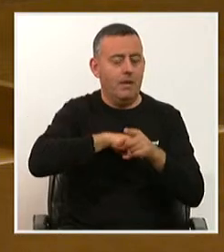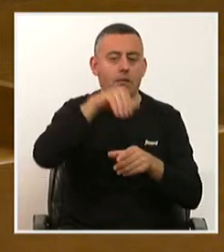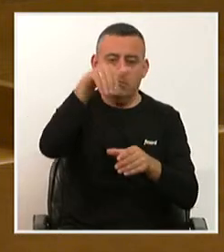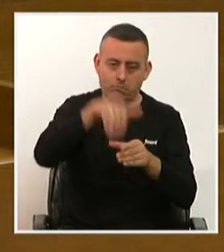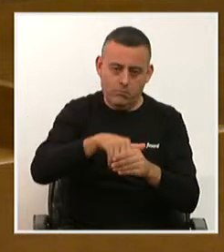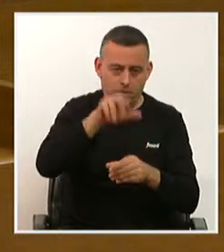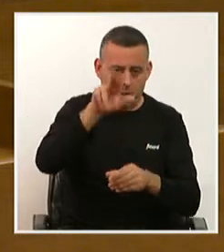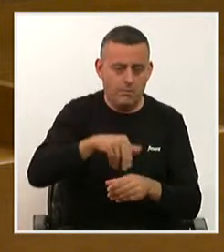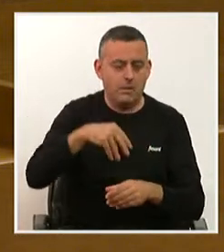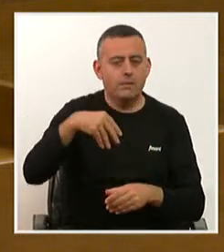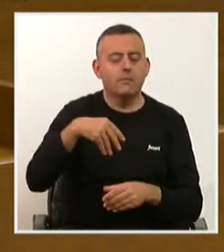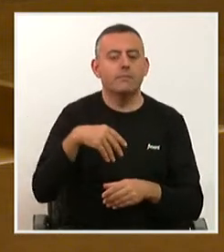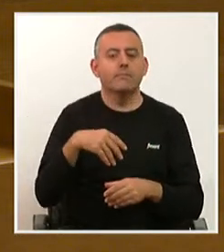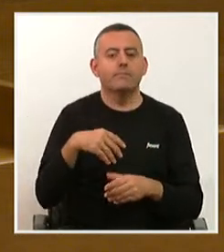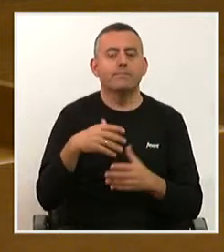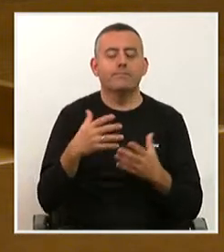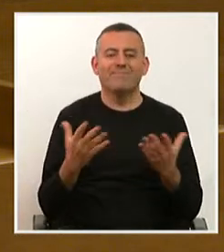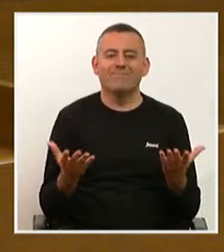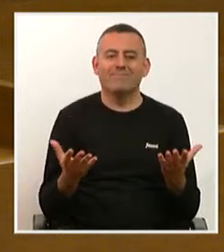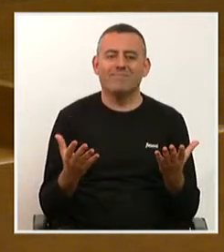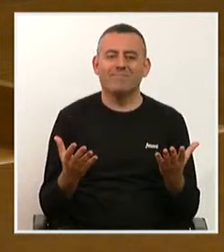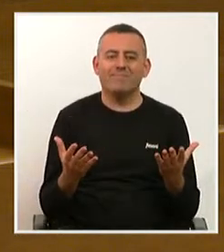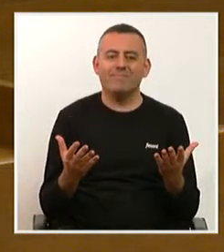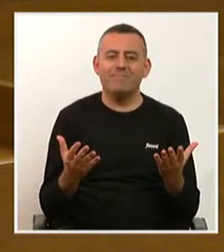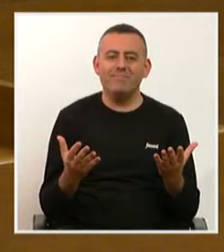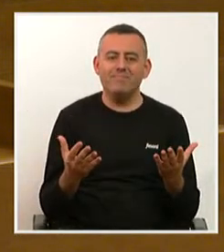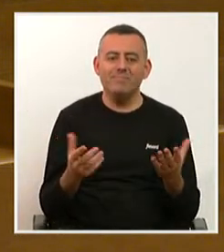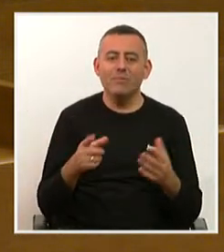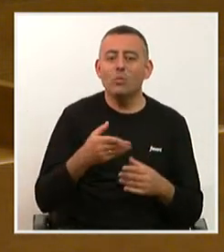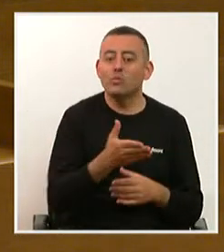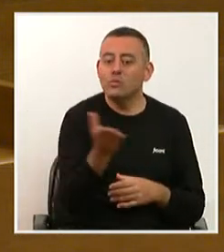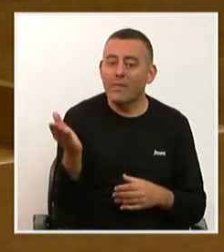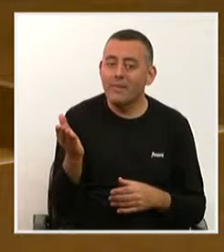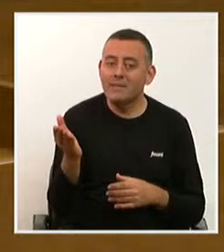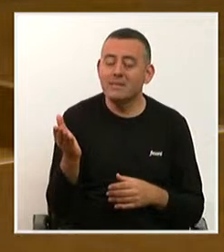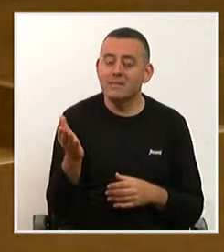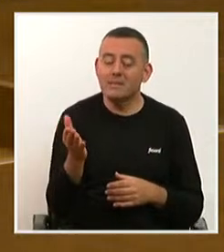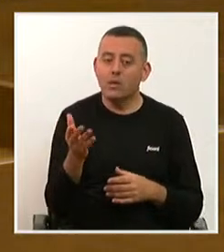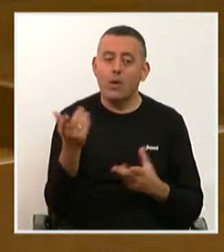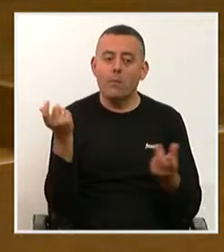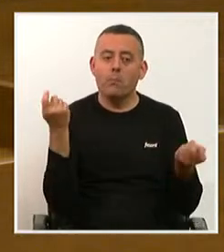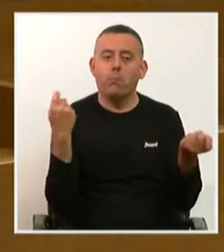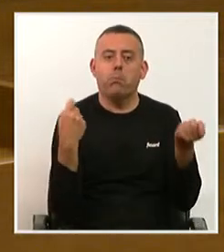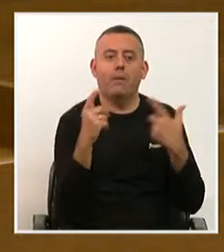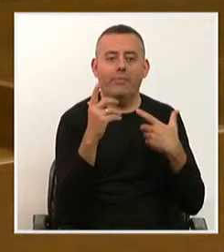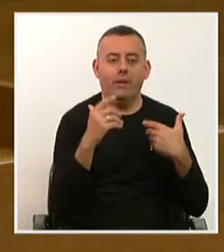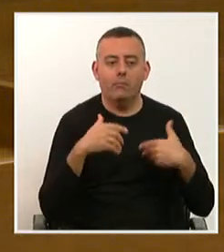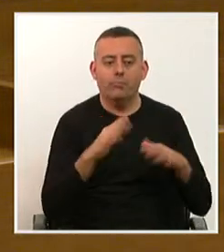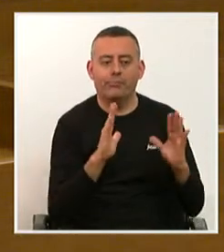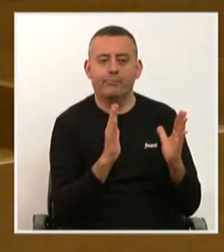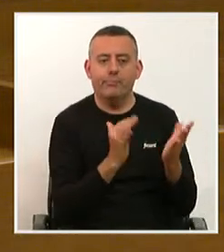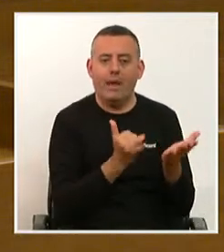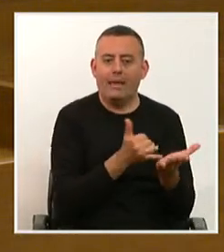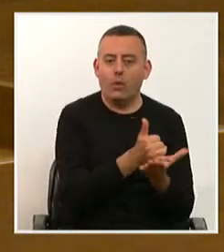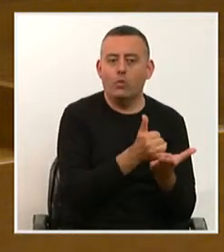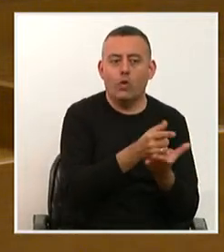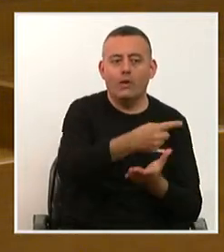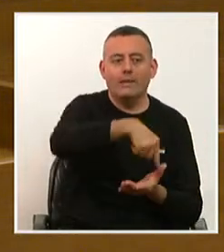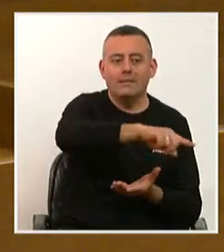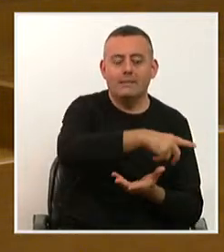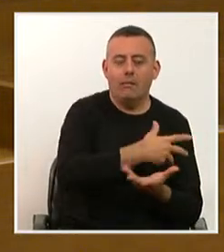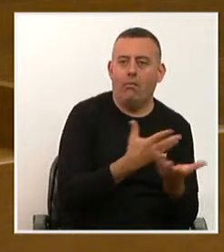pacto es decir Ustedes vendieron a nuestros agricultores ustedes los dejaron a los pies de los